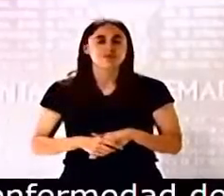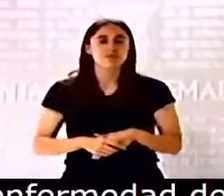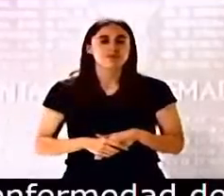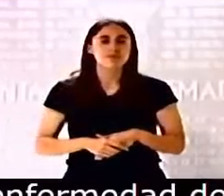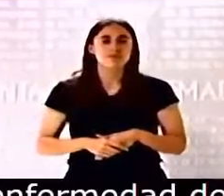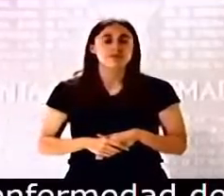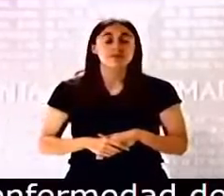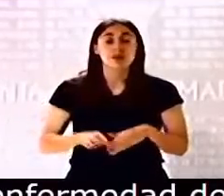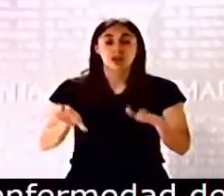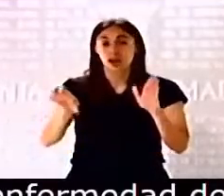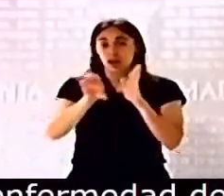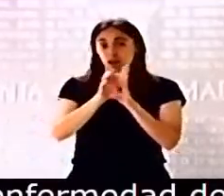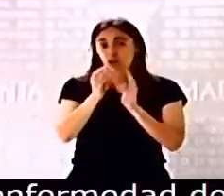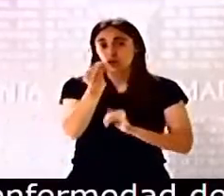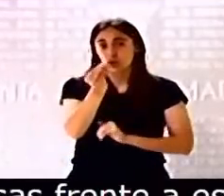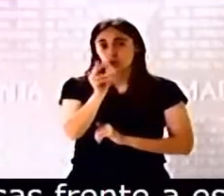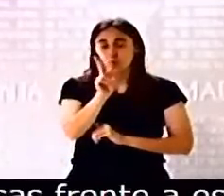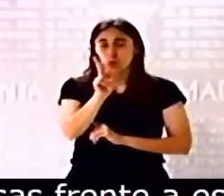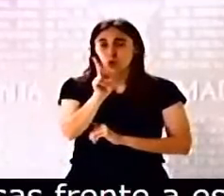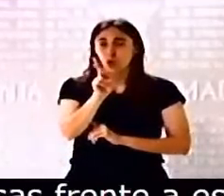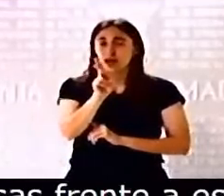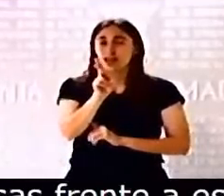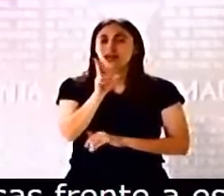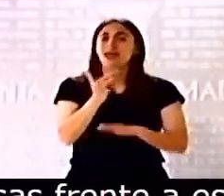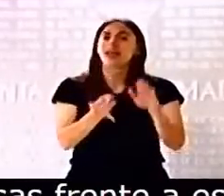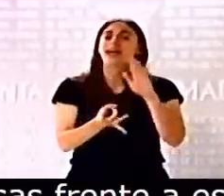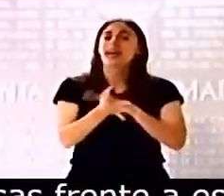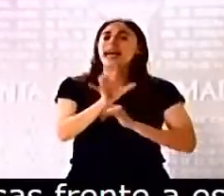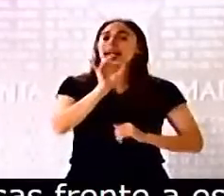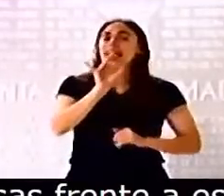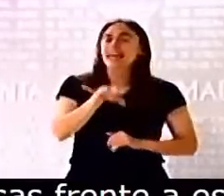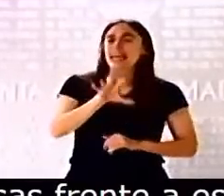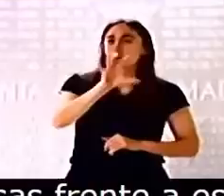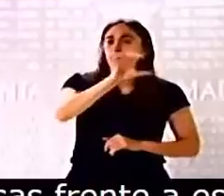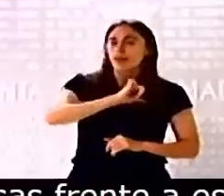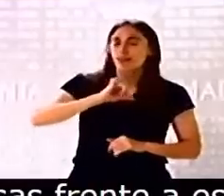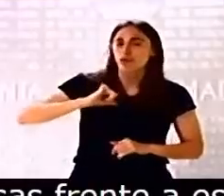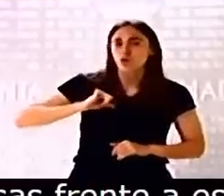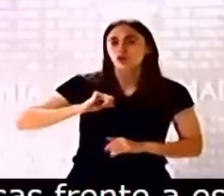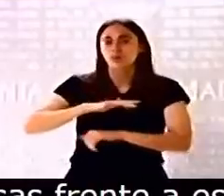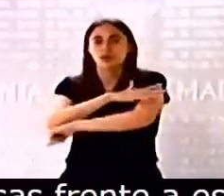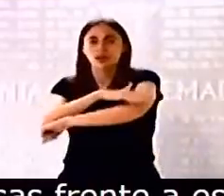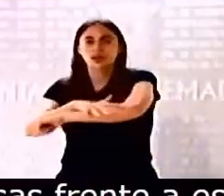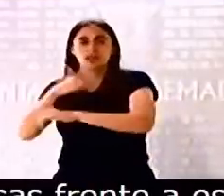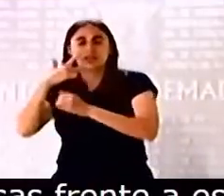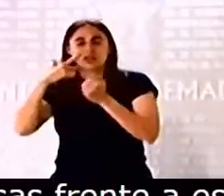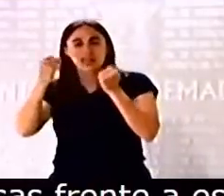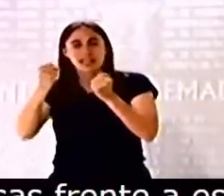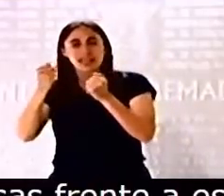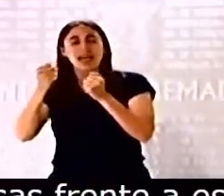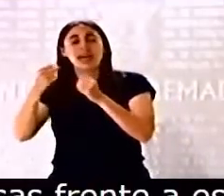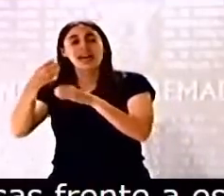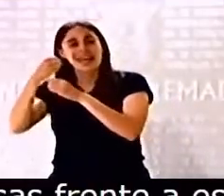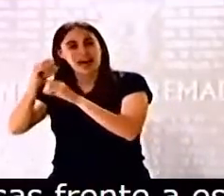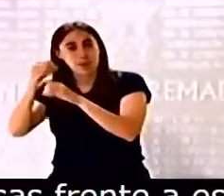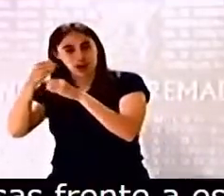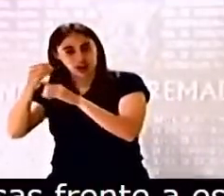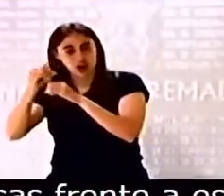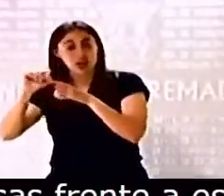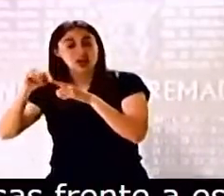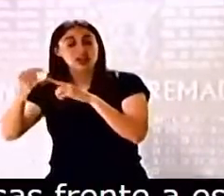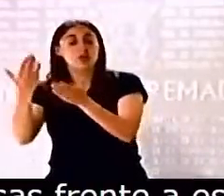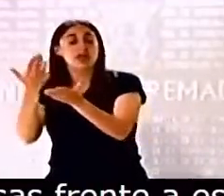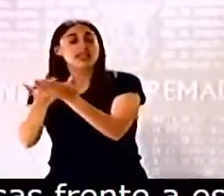Este código QR lo emiten las comunidades autónomas, el Ministerio de Sanidad y los laboratorios, lo certifican las